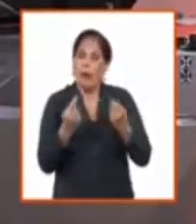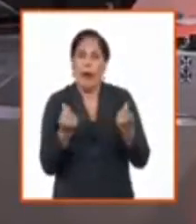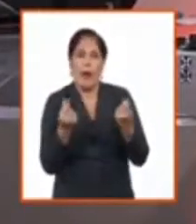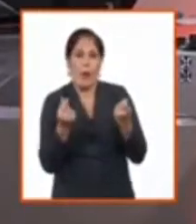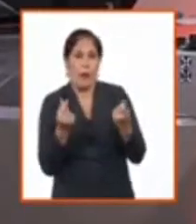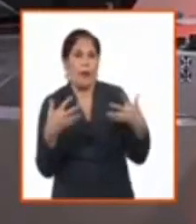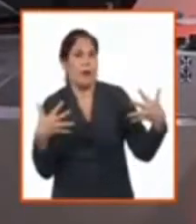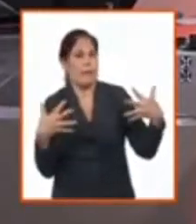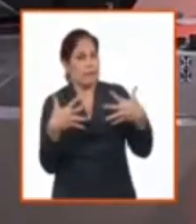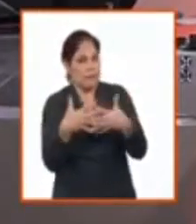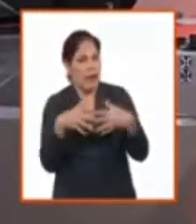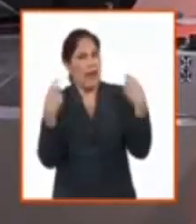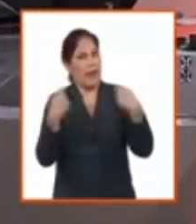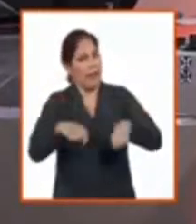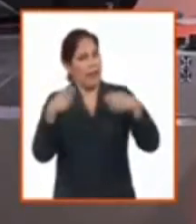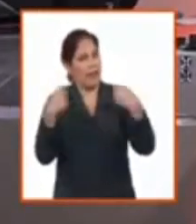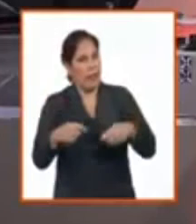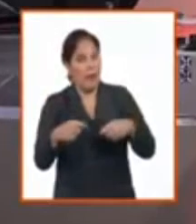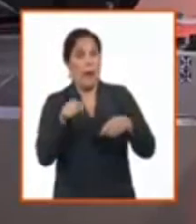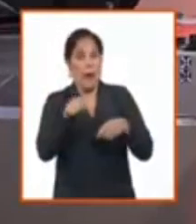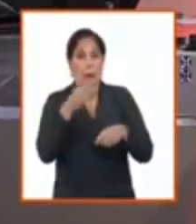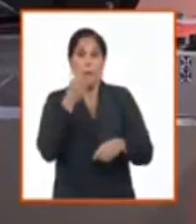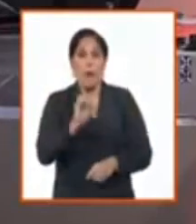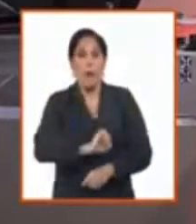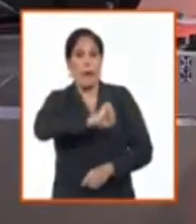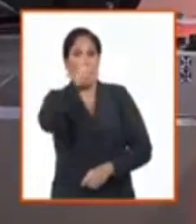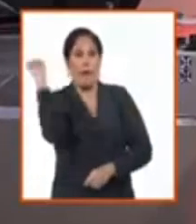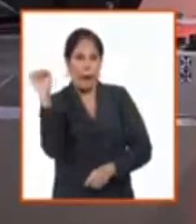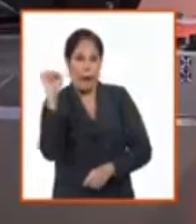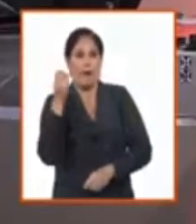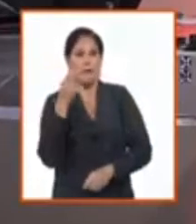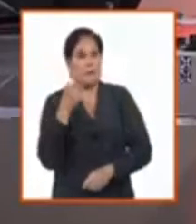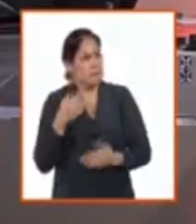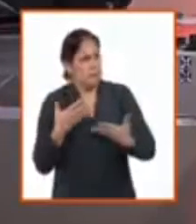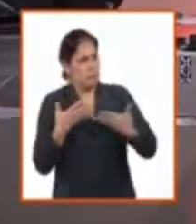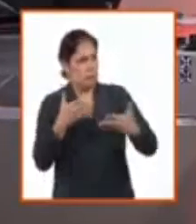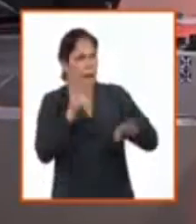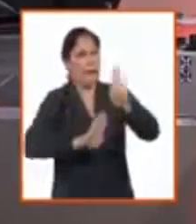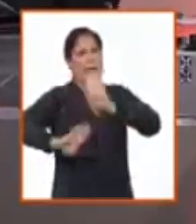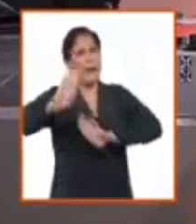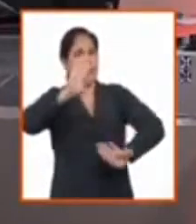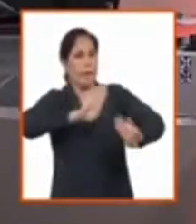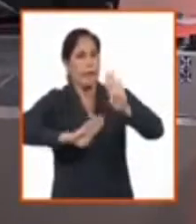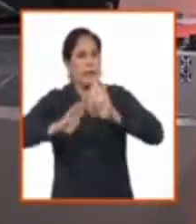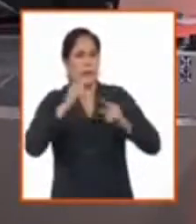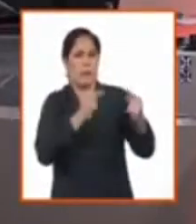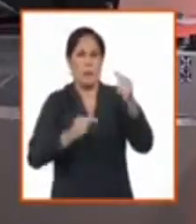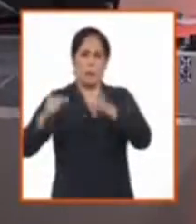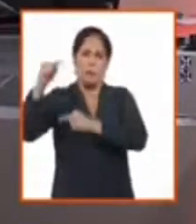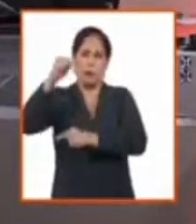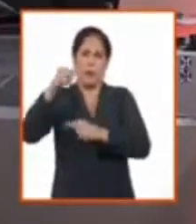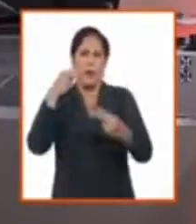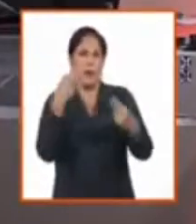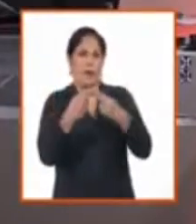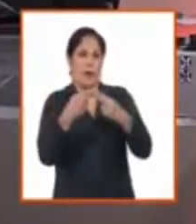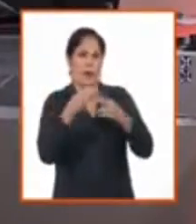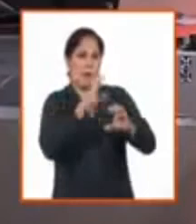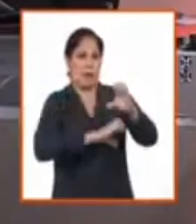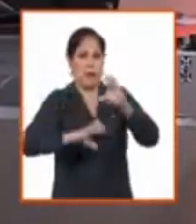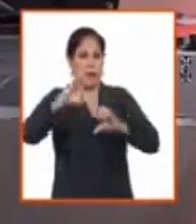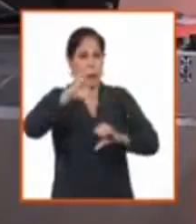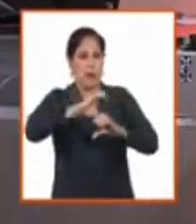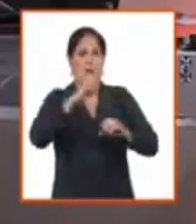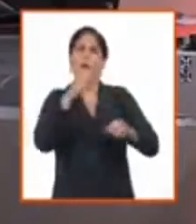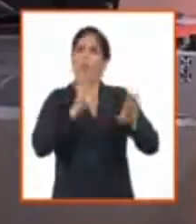necesariamente tiene son capaces de con su dignidad defender posiciones de principios en eventos como este sabes que